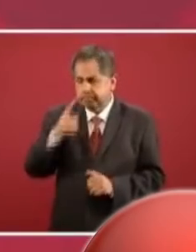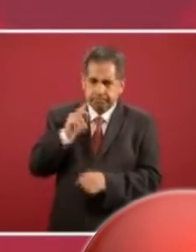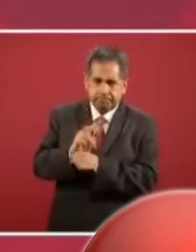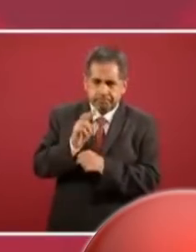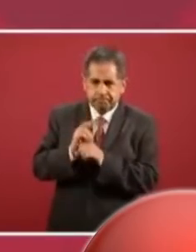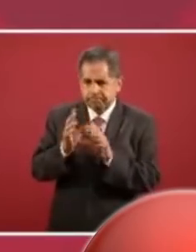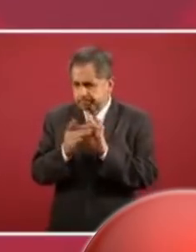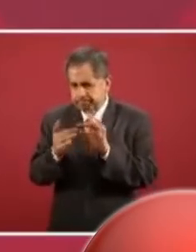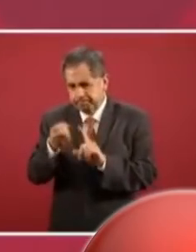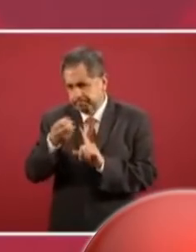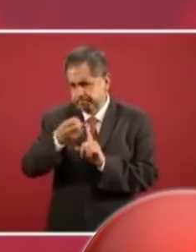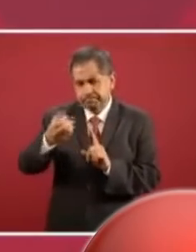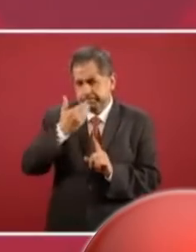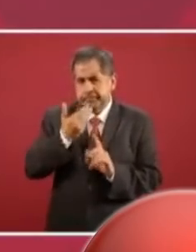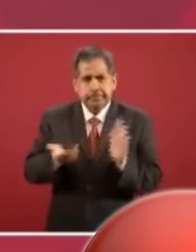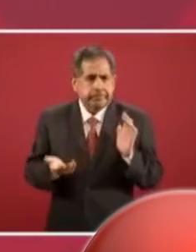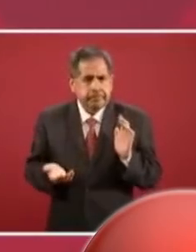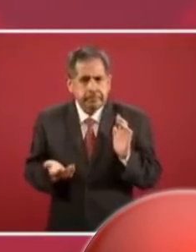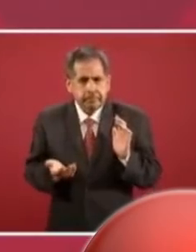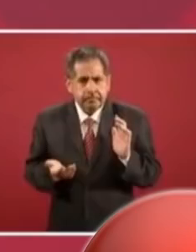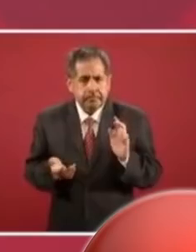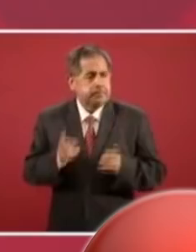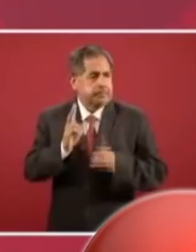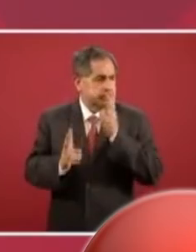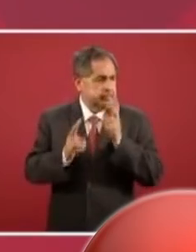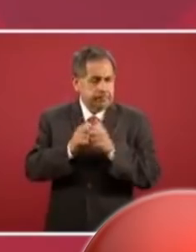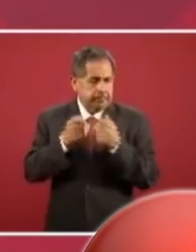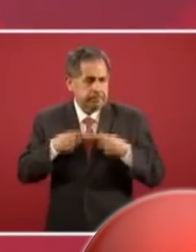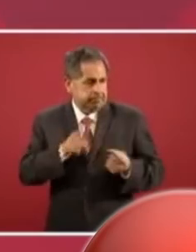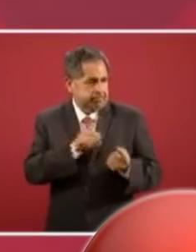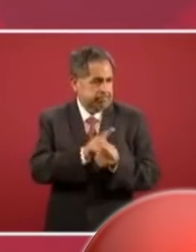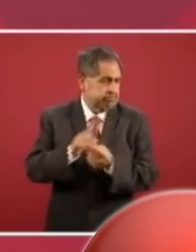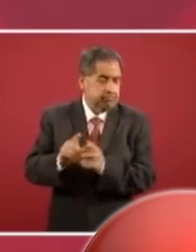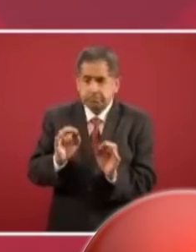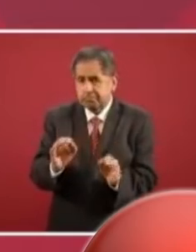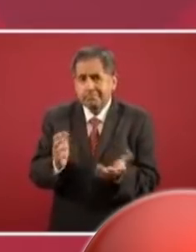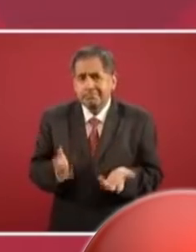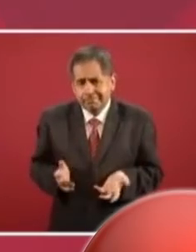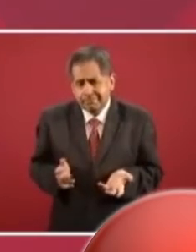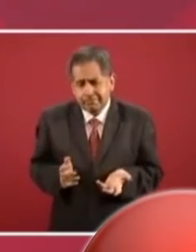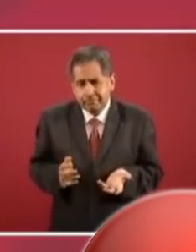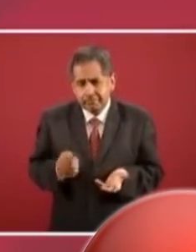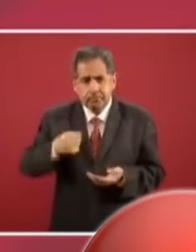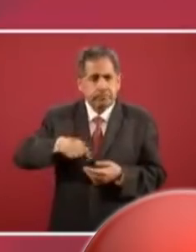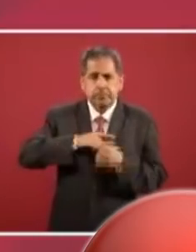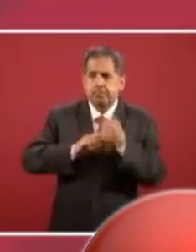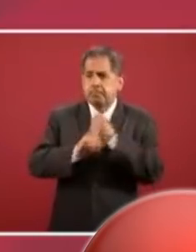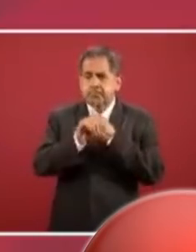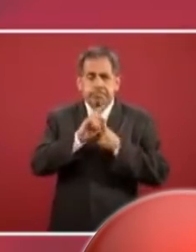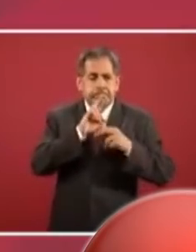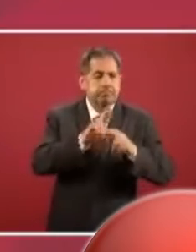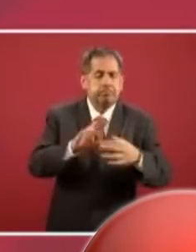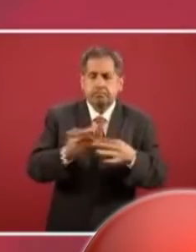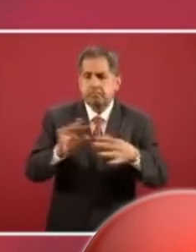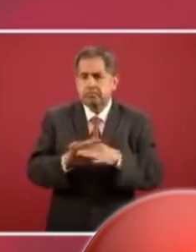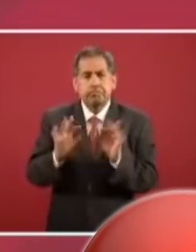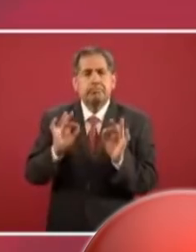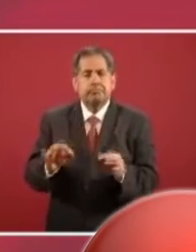supervisado obras, hemos hablado con la gente, hemos resuelto problemas,